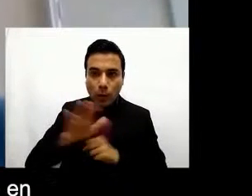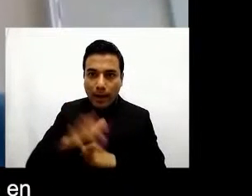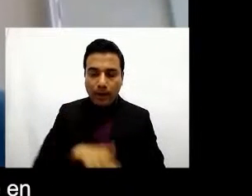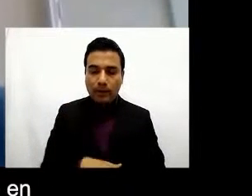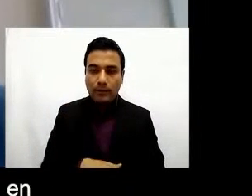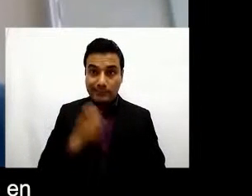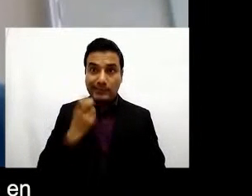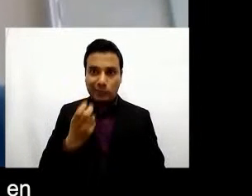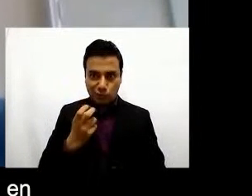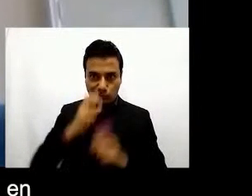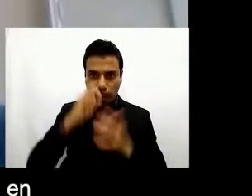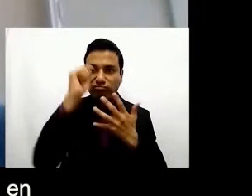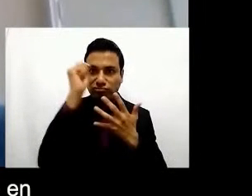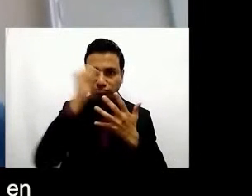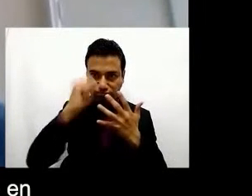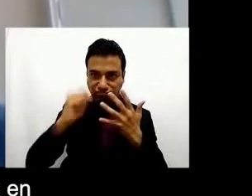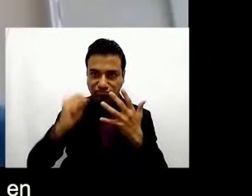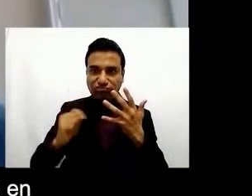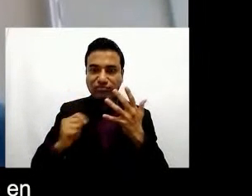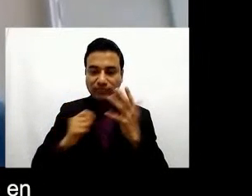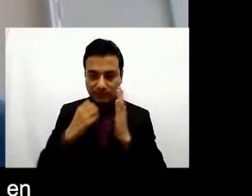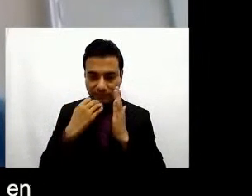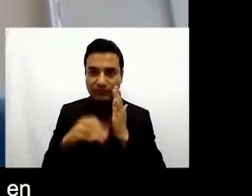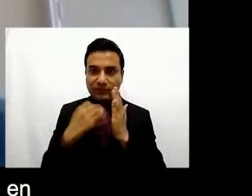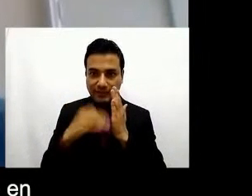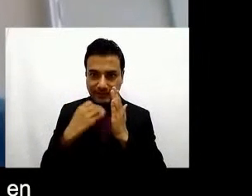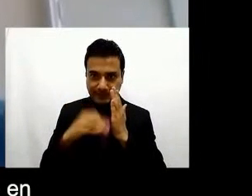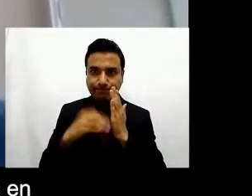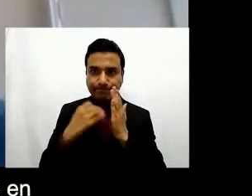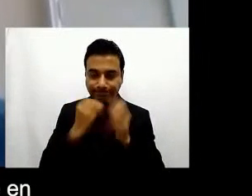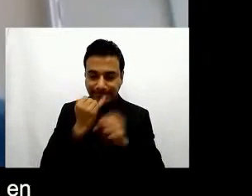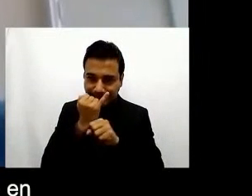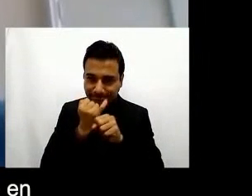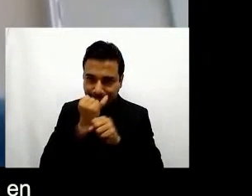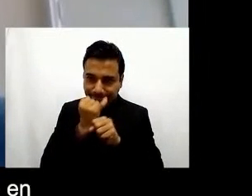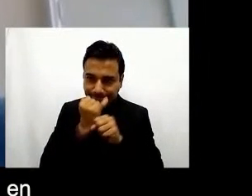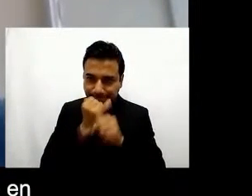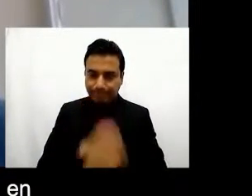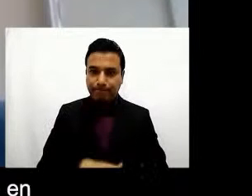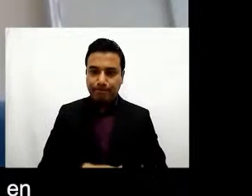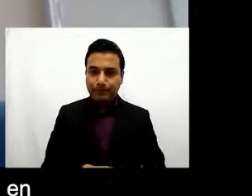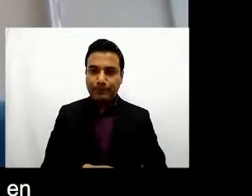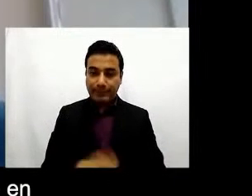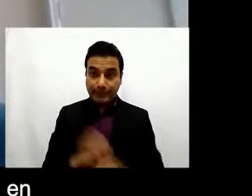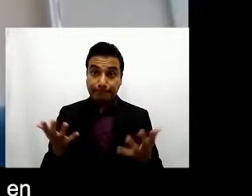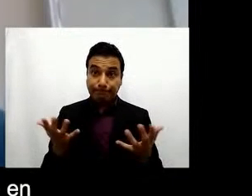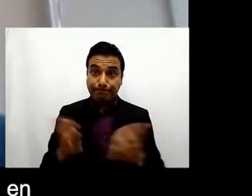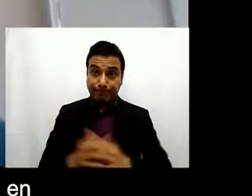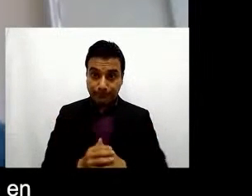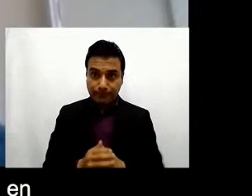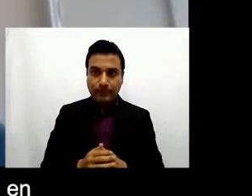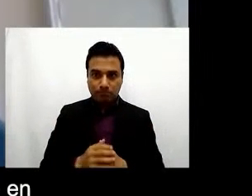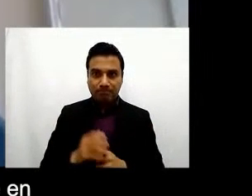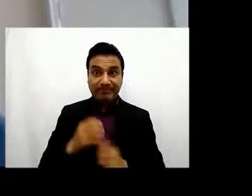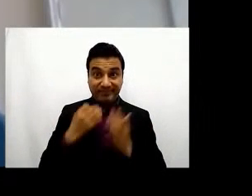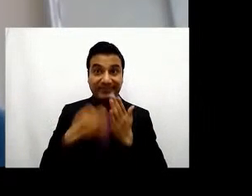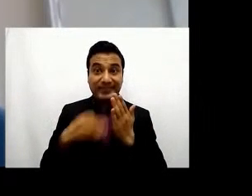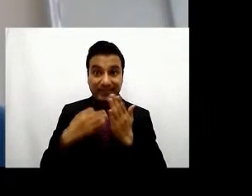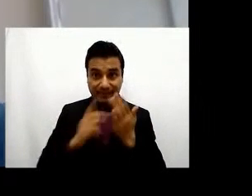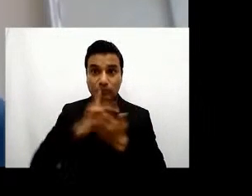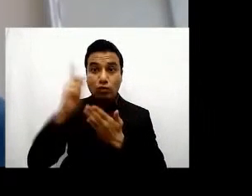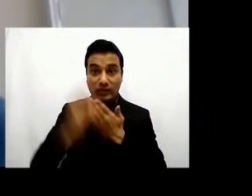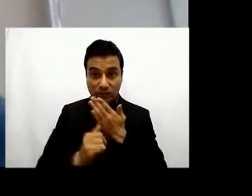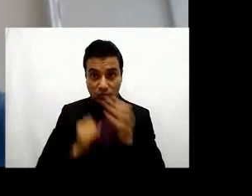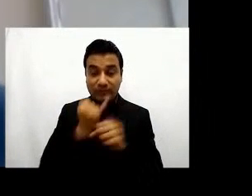el paquete que podría armarse en un gran proyecto de investigación cultural